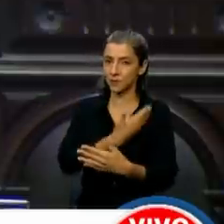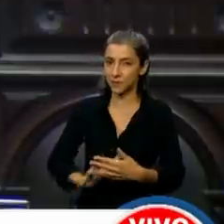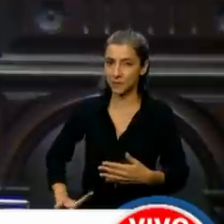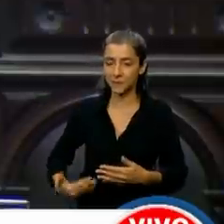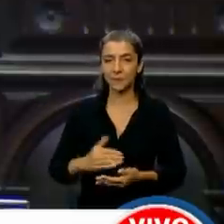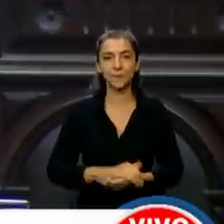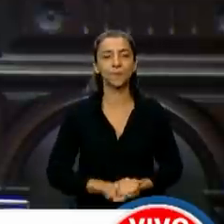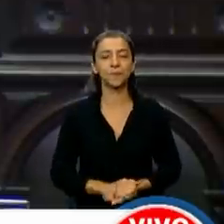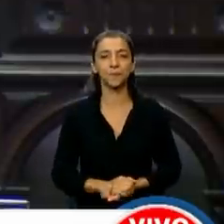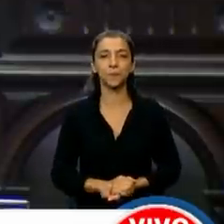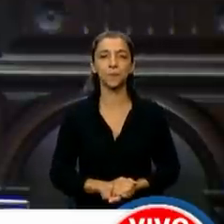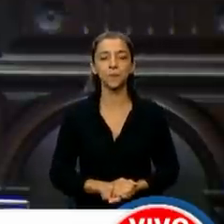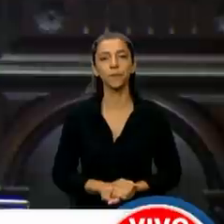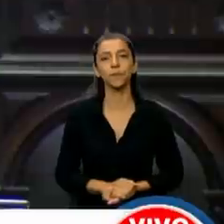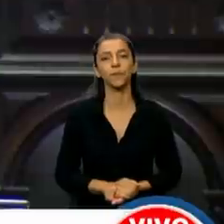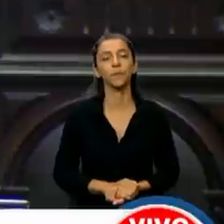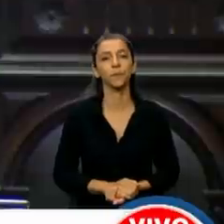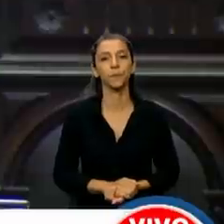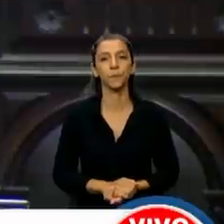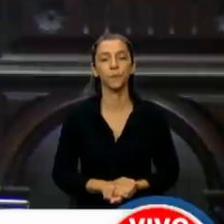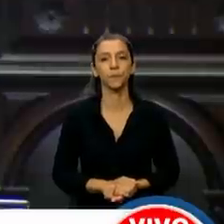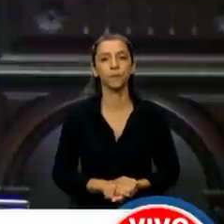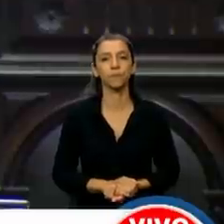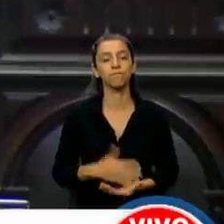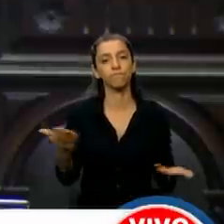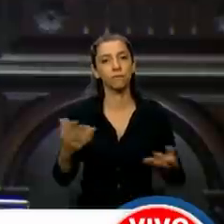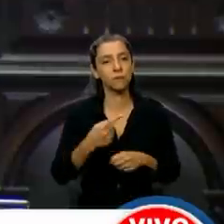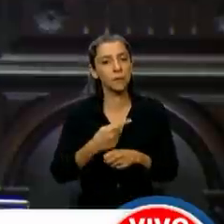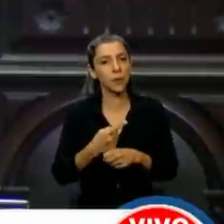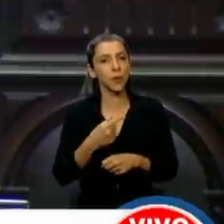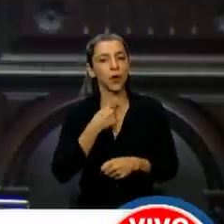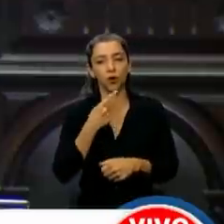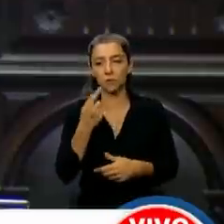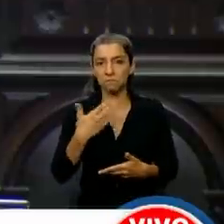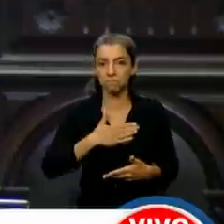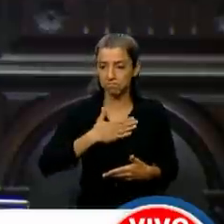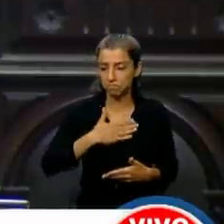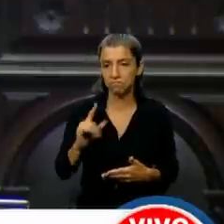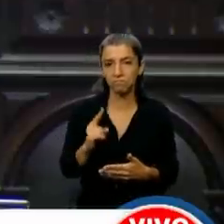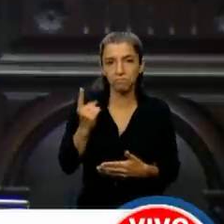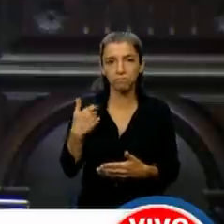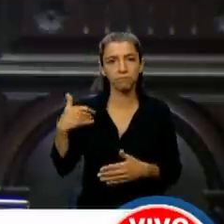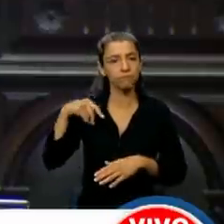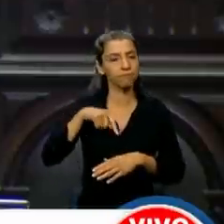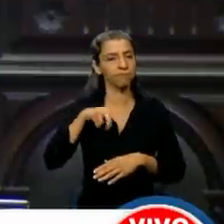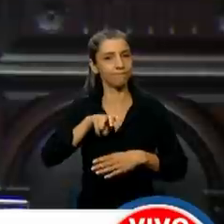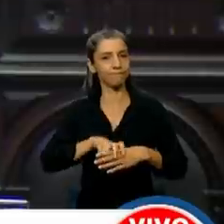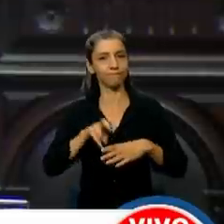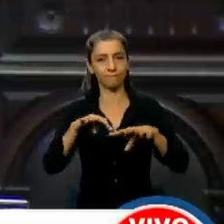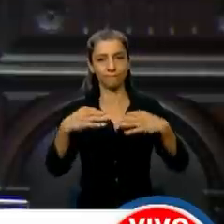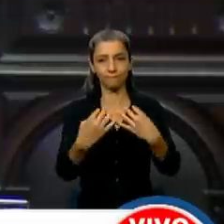presidente en primer lugar es un honor estar acá en esta cámara de diputados de la nación